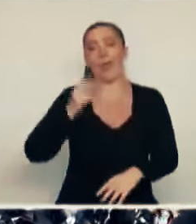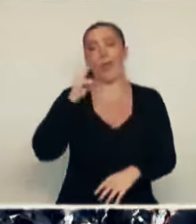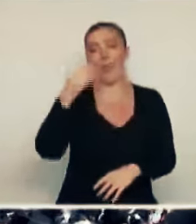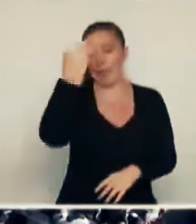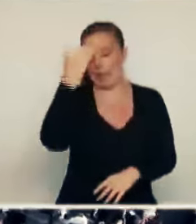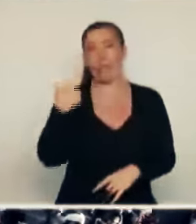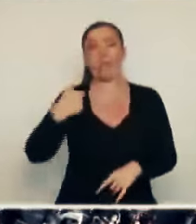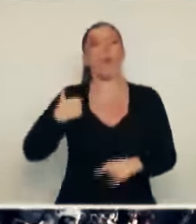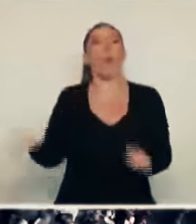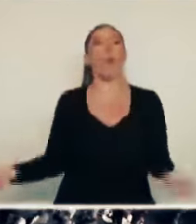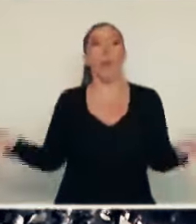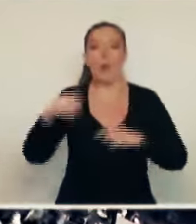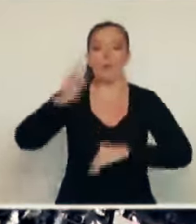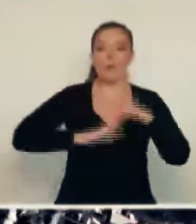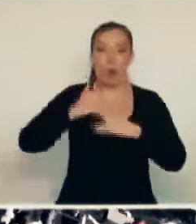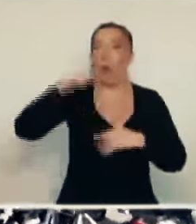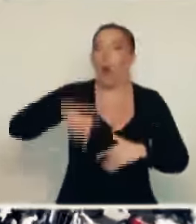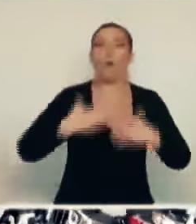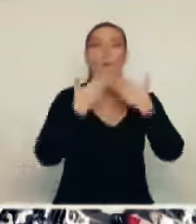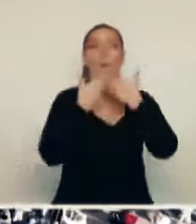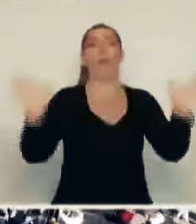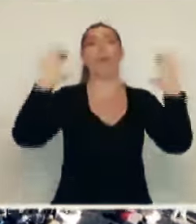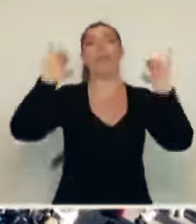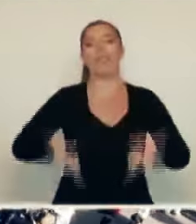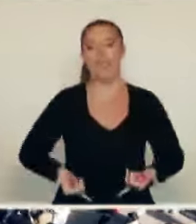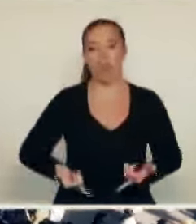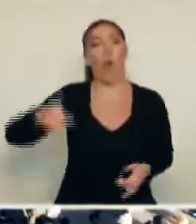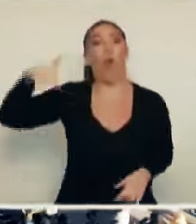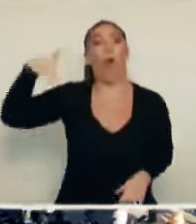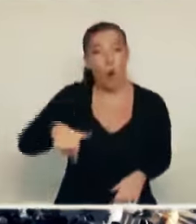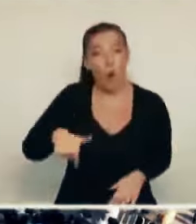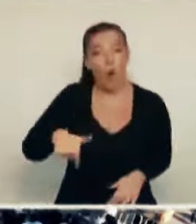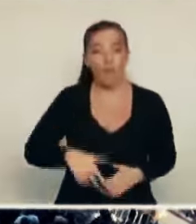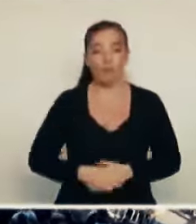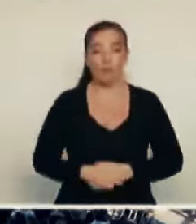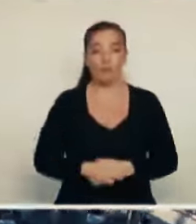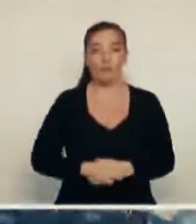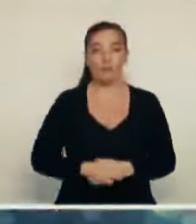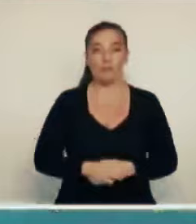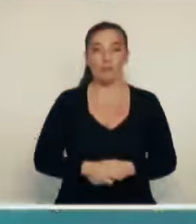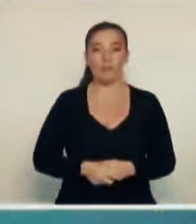nuevamente y hoy reinaugurada. Hoy hay